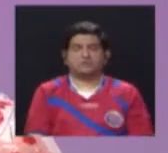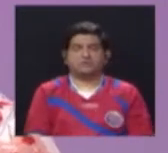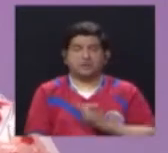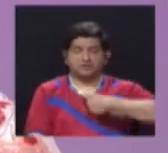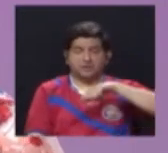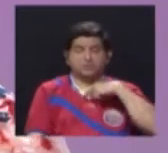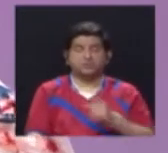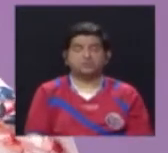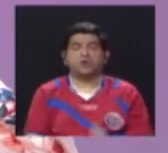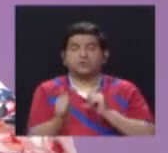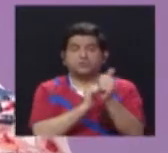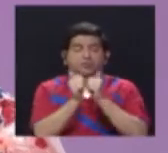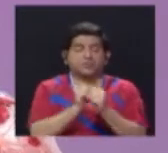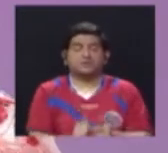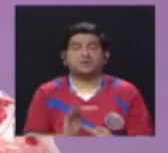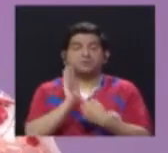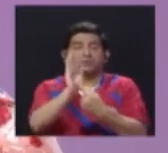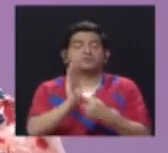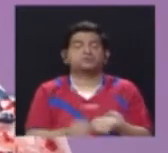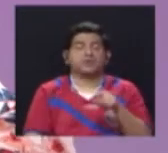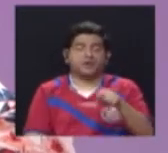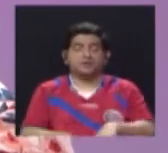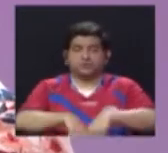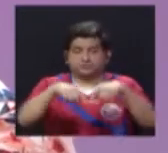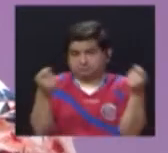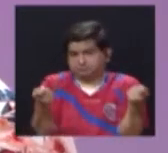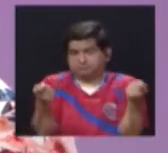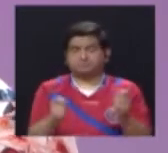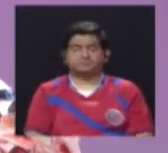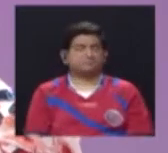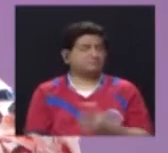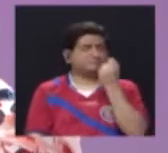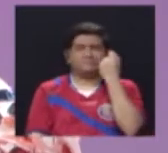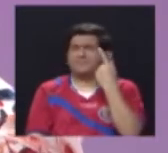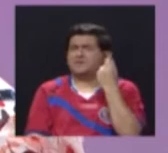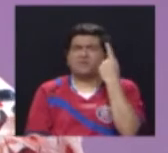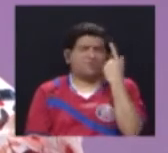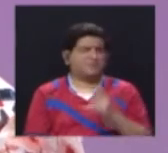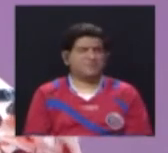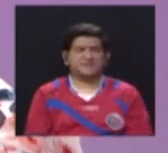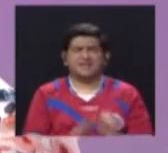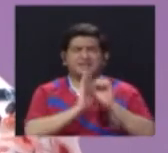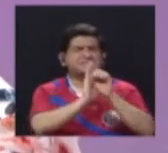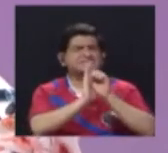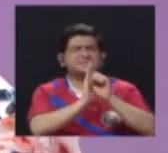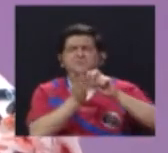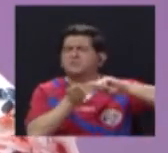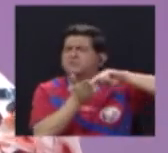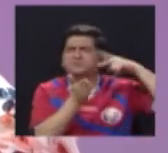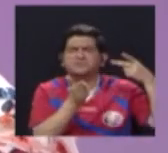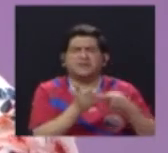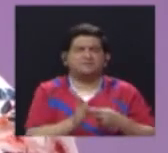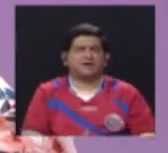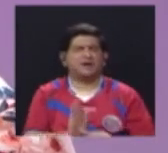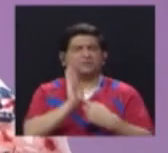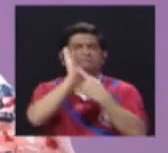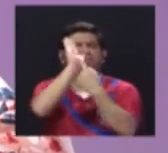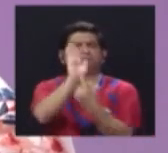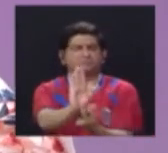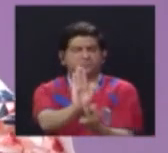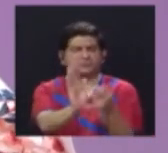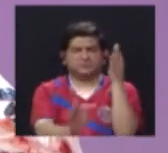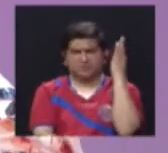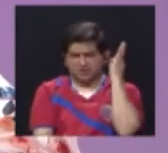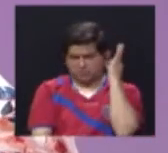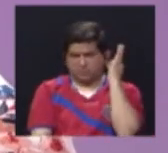por salir en una plana y sin entender lo que significa simbólicamente esa presencia de